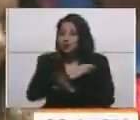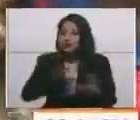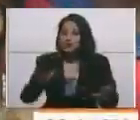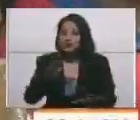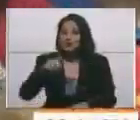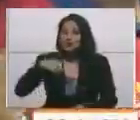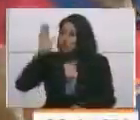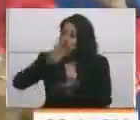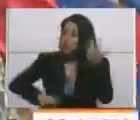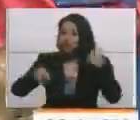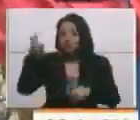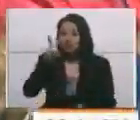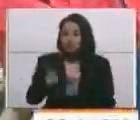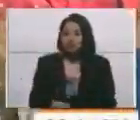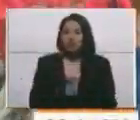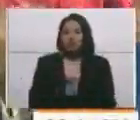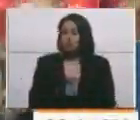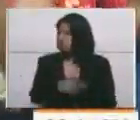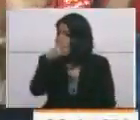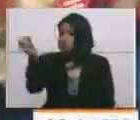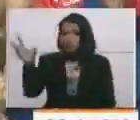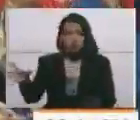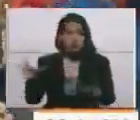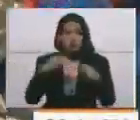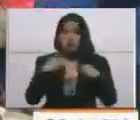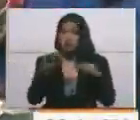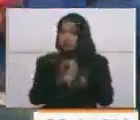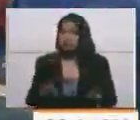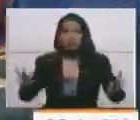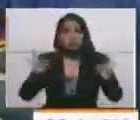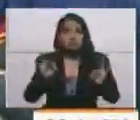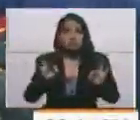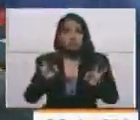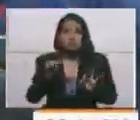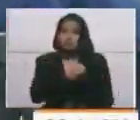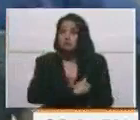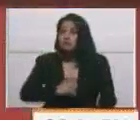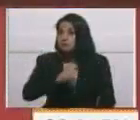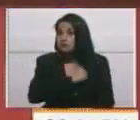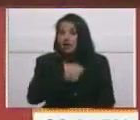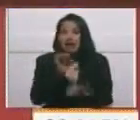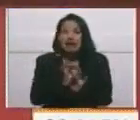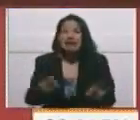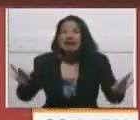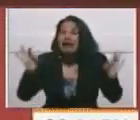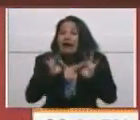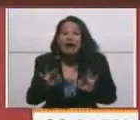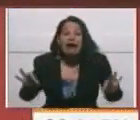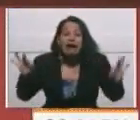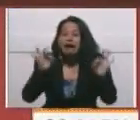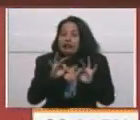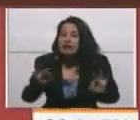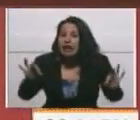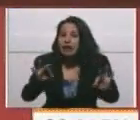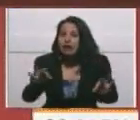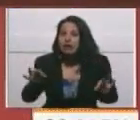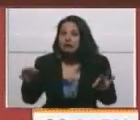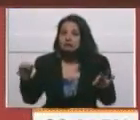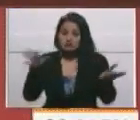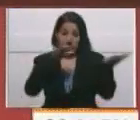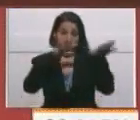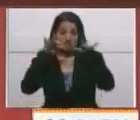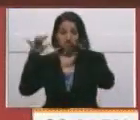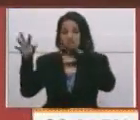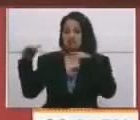venezuela no aceptamos bajo una figura ningún chantaje de esa